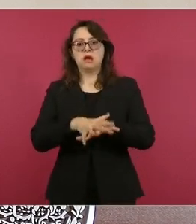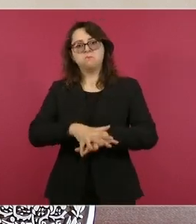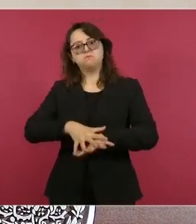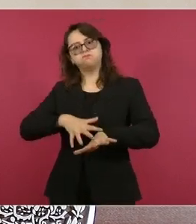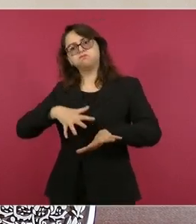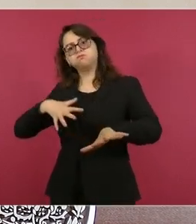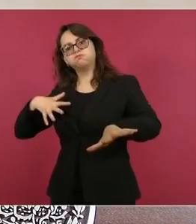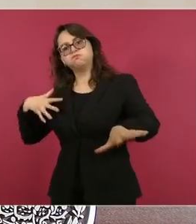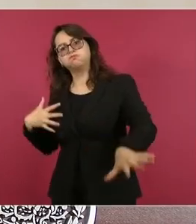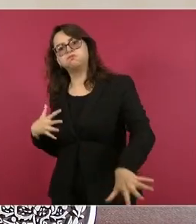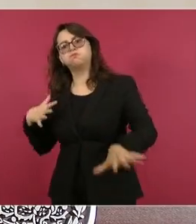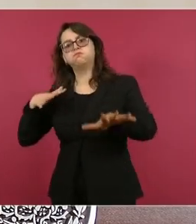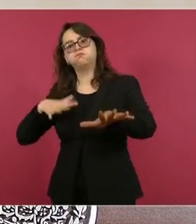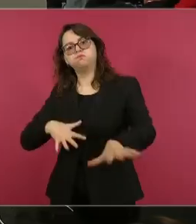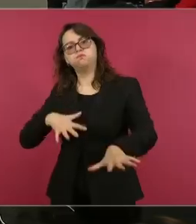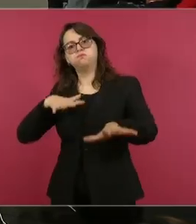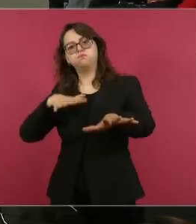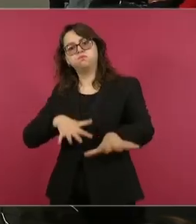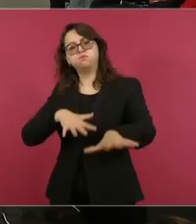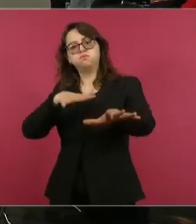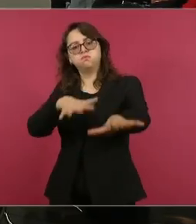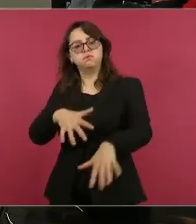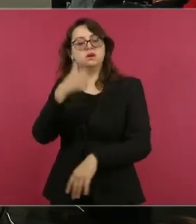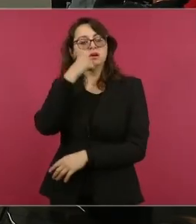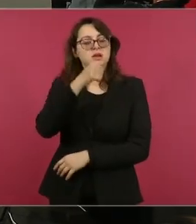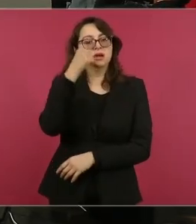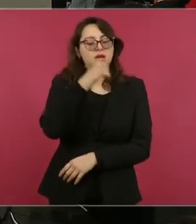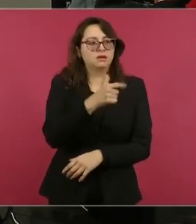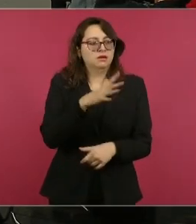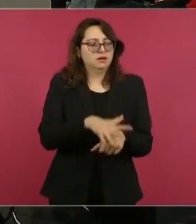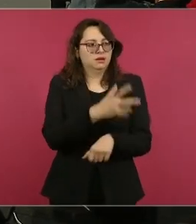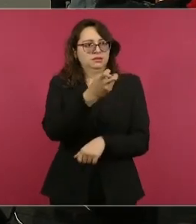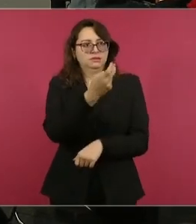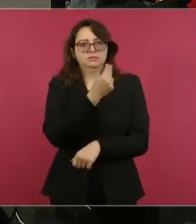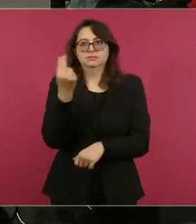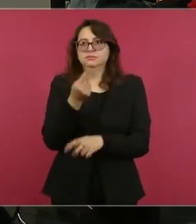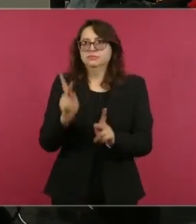tráfico. Son obras públicas.